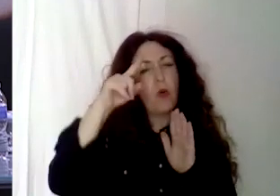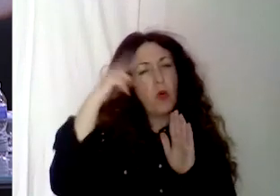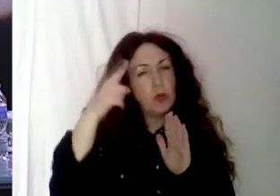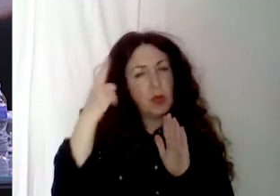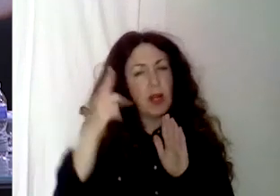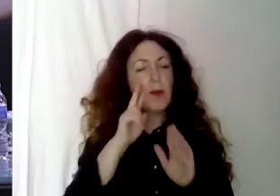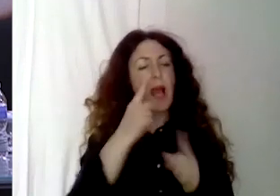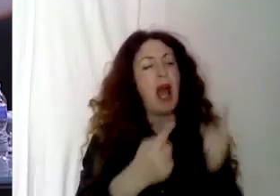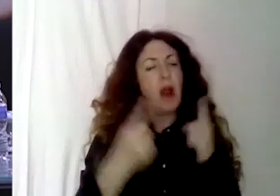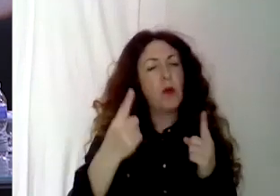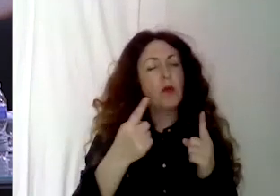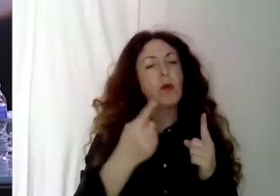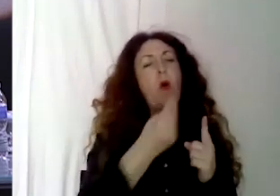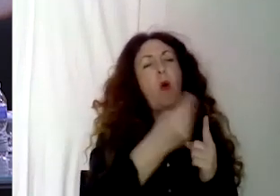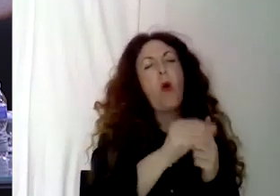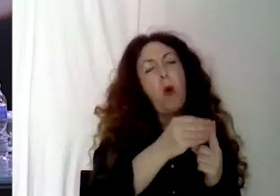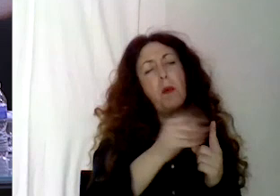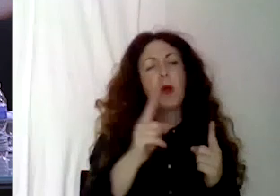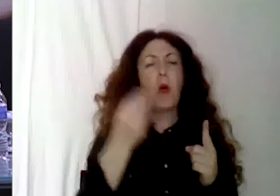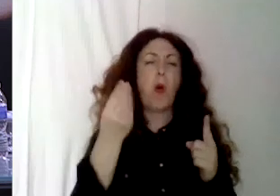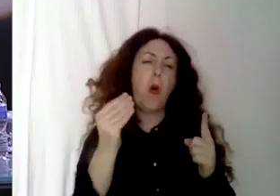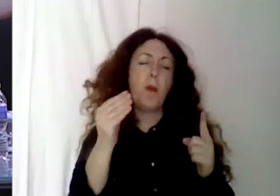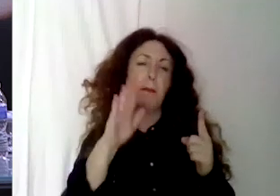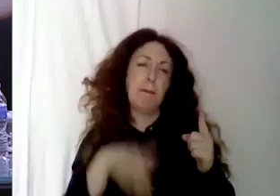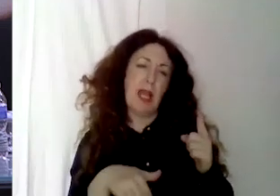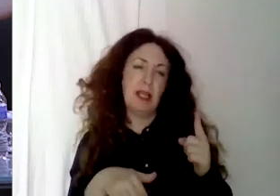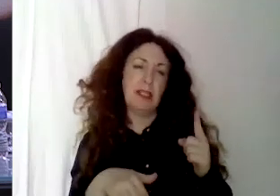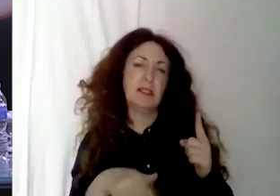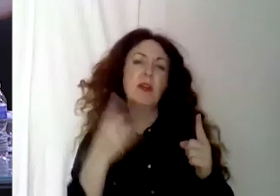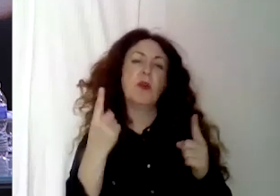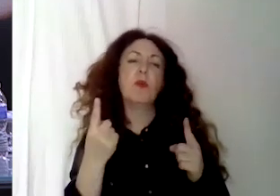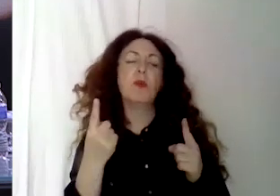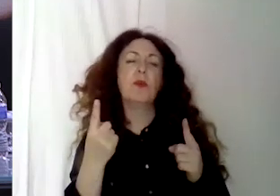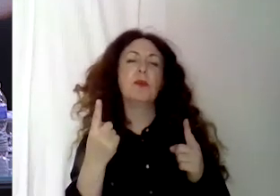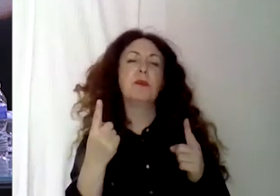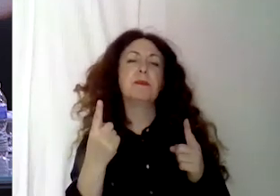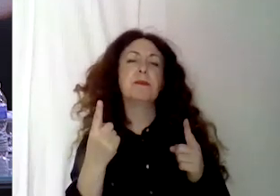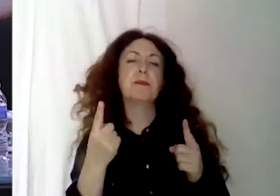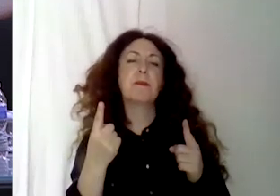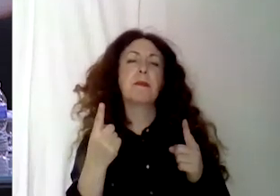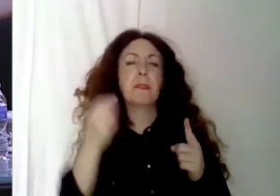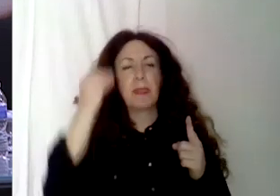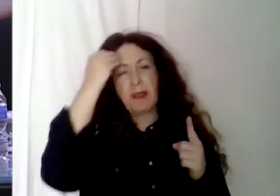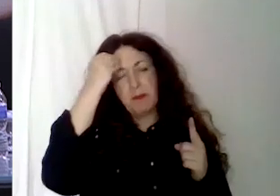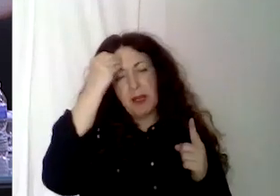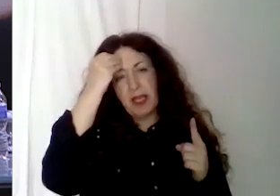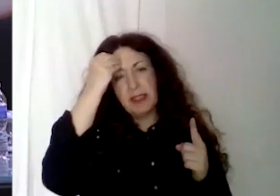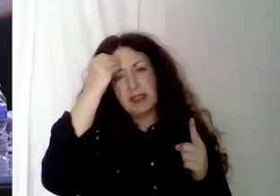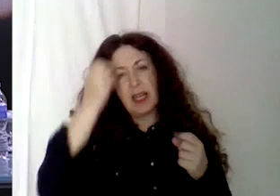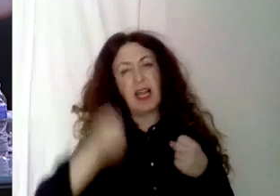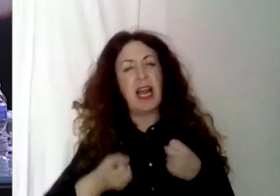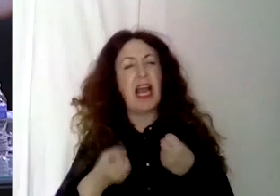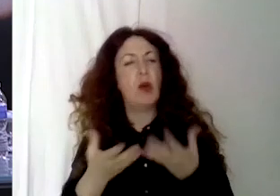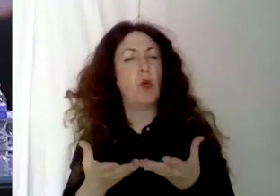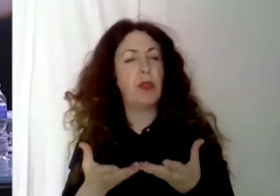explota, como acaba de decir Javier, de forma eruptiva, otro que piensa la erupción y se